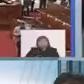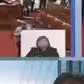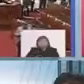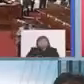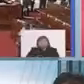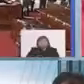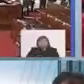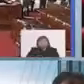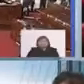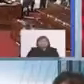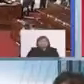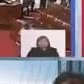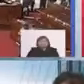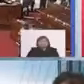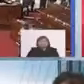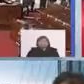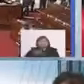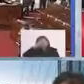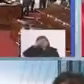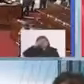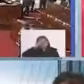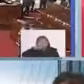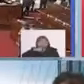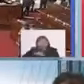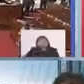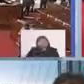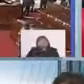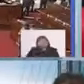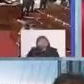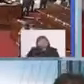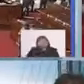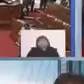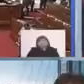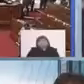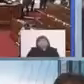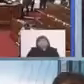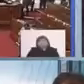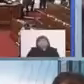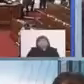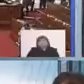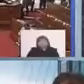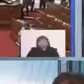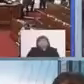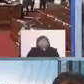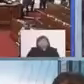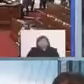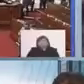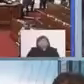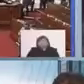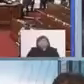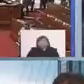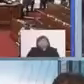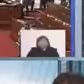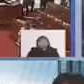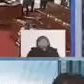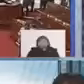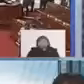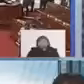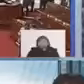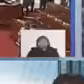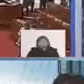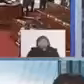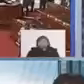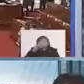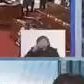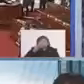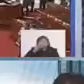próximas horas estaría asumiendo la presidencia de la República. John, un abrazo, gracias, enorme placer, muy gentil y muy generoso. Fuerza a